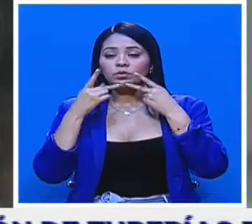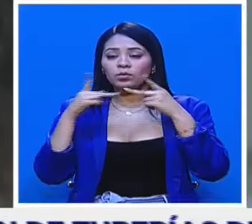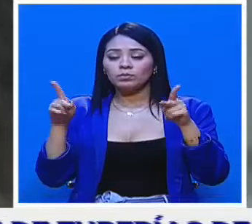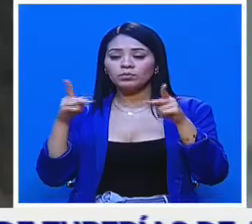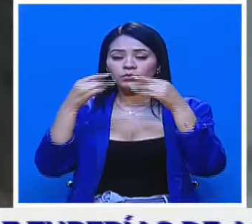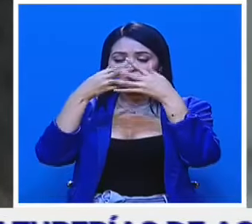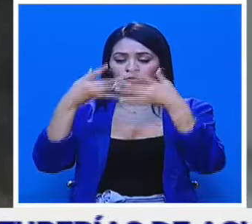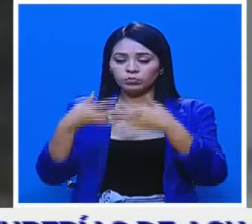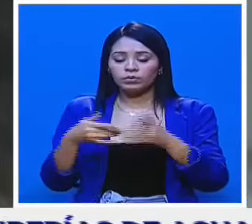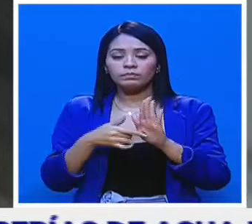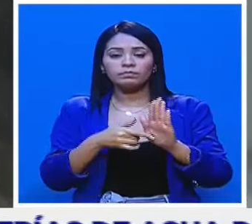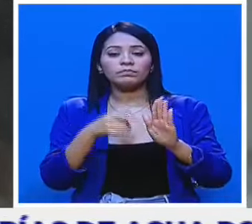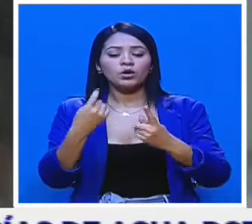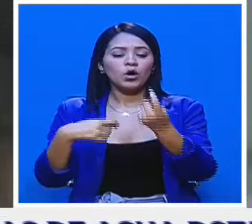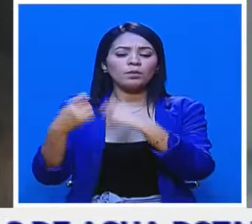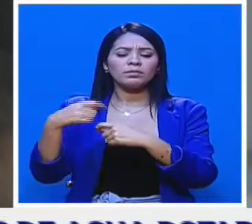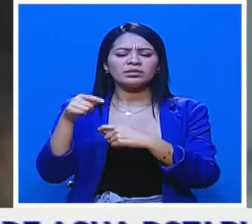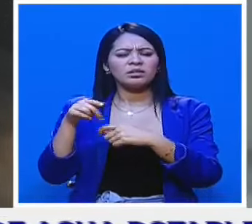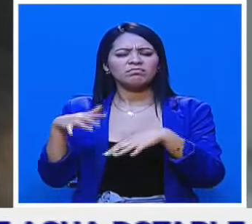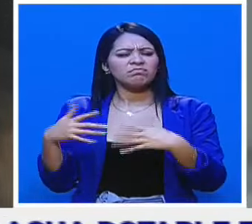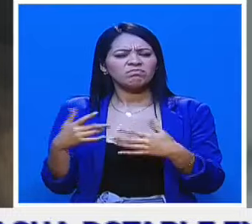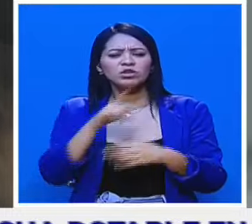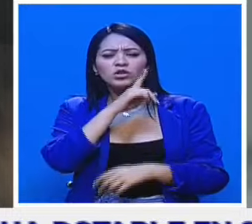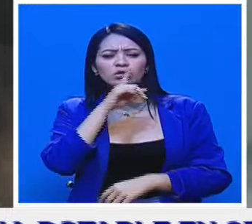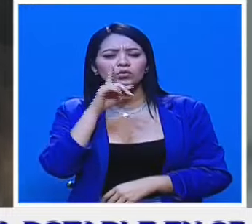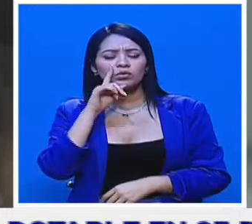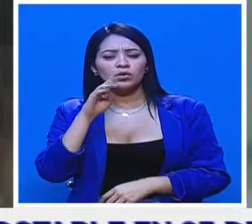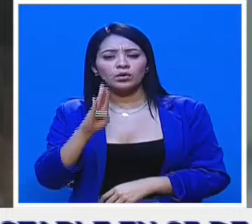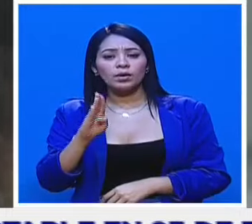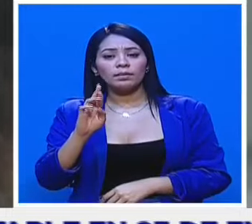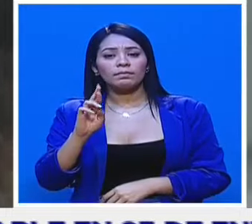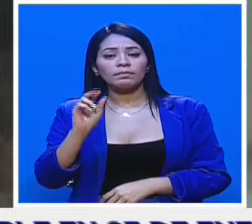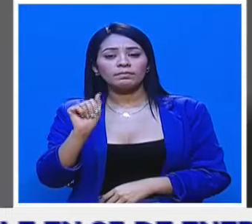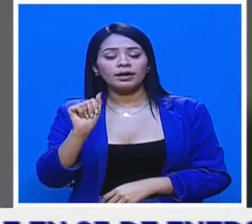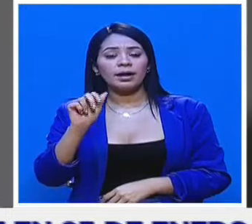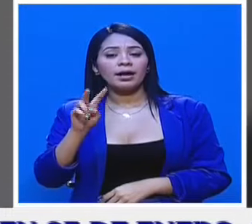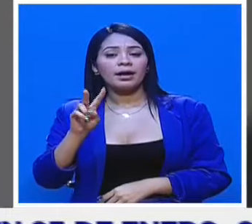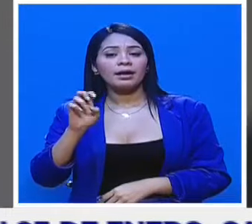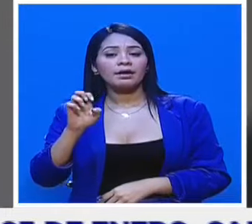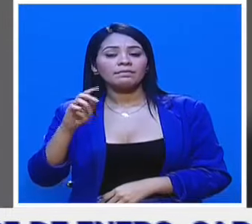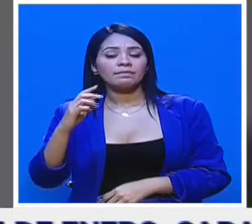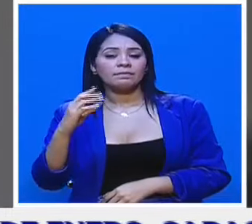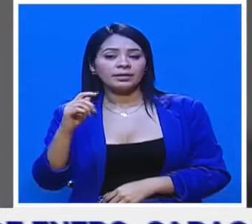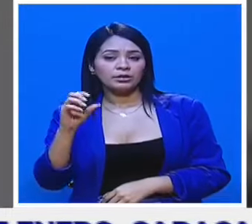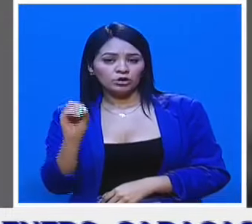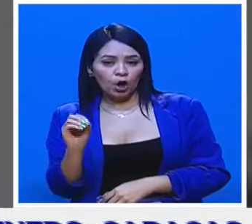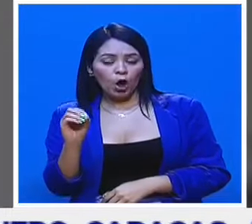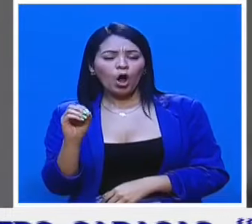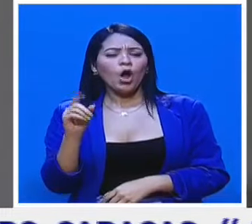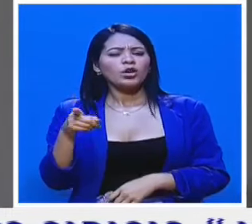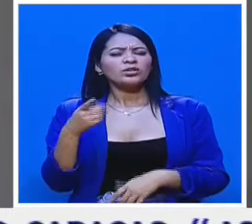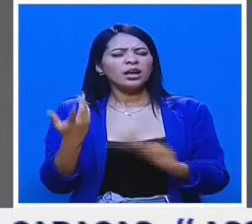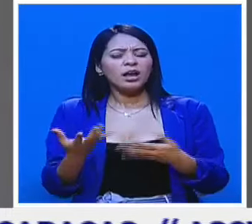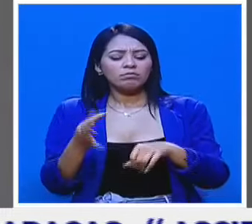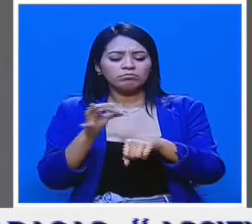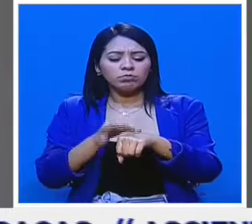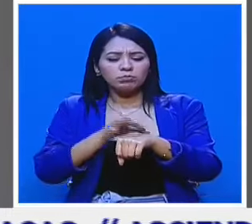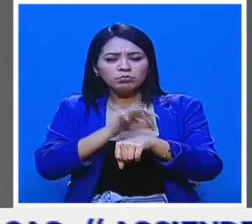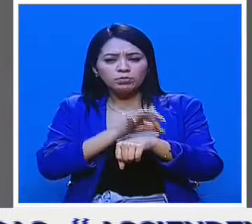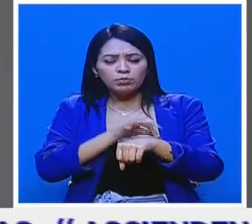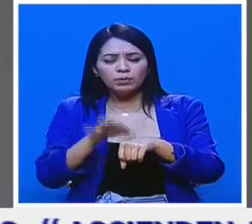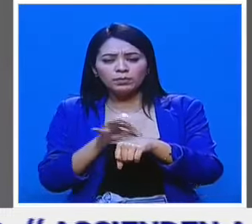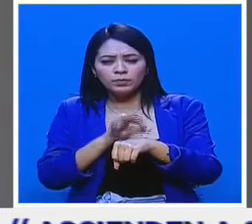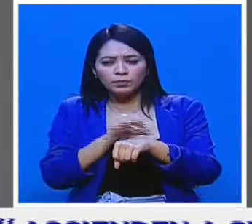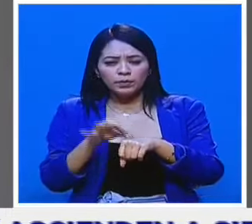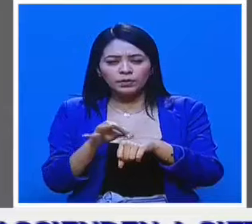esta comercialización de un producto conocido como Bravecto, medicamento insecticida y acaricida para gatos y perros.